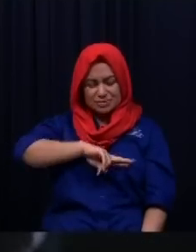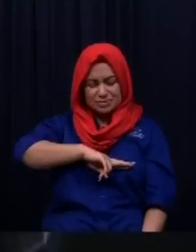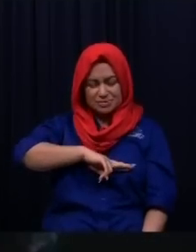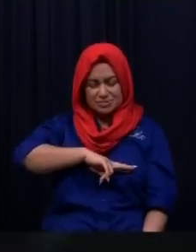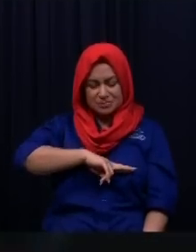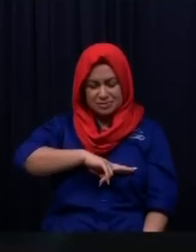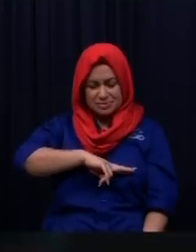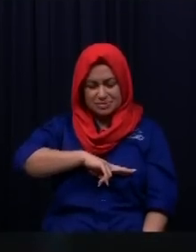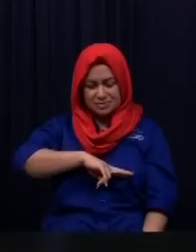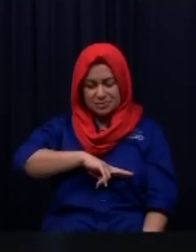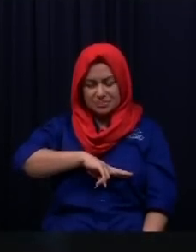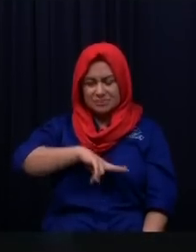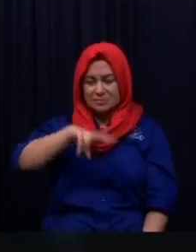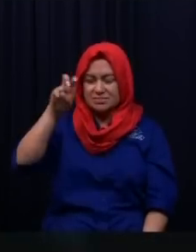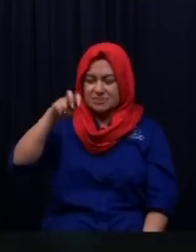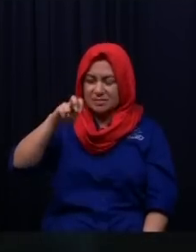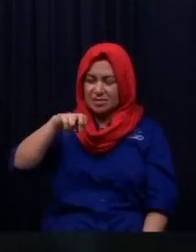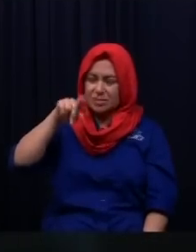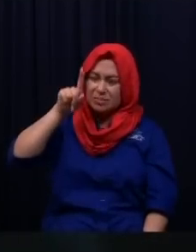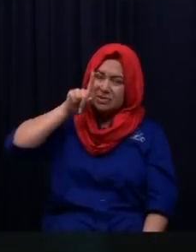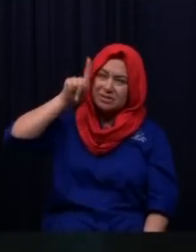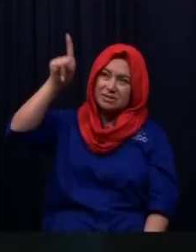nosotros te necesitamos.